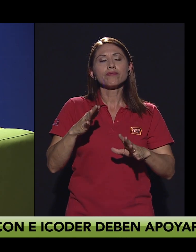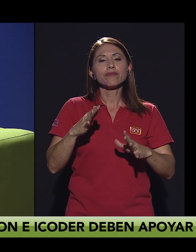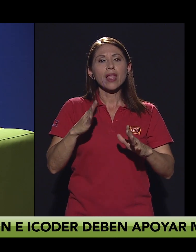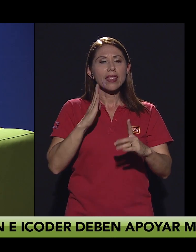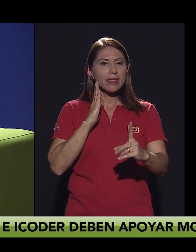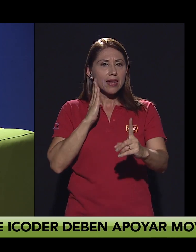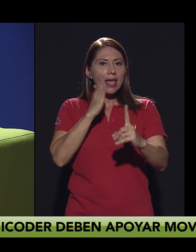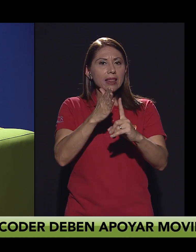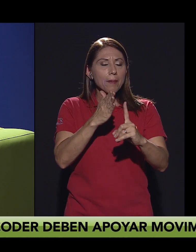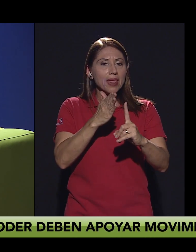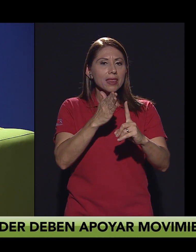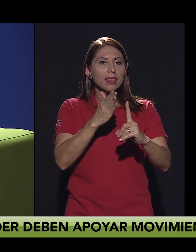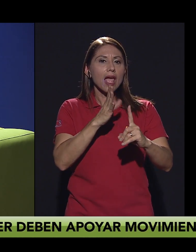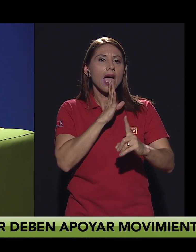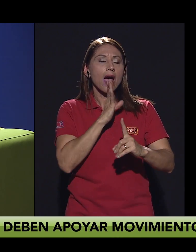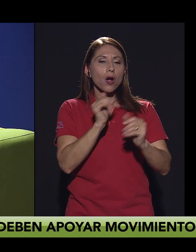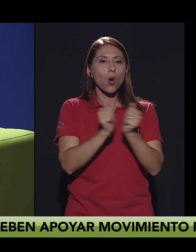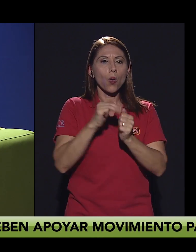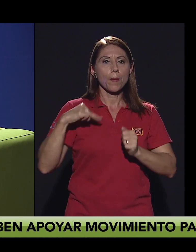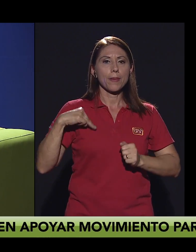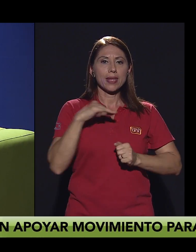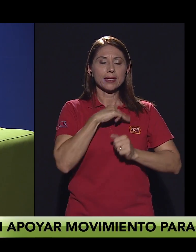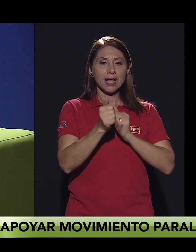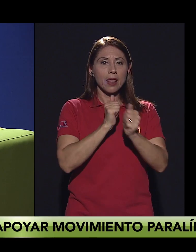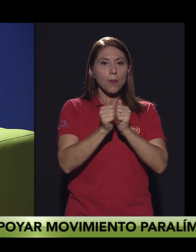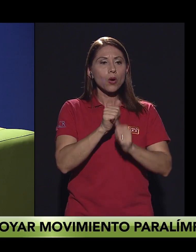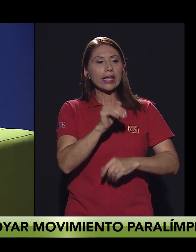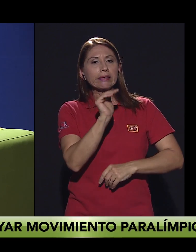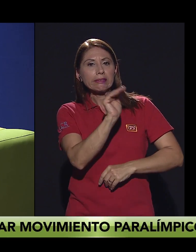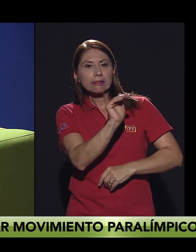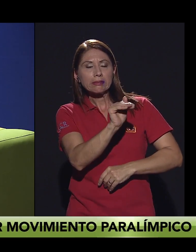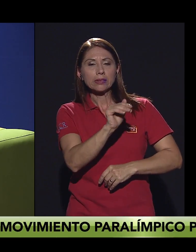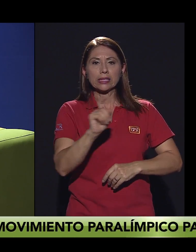ocasiones directamente a la ministra de Deporte en la